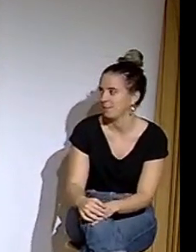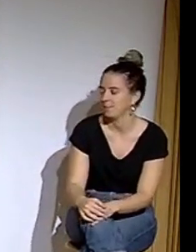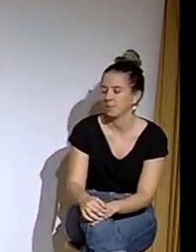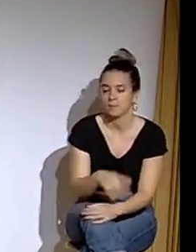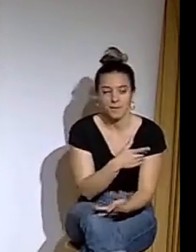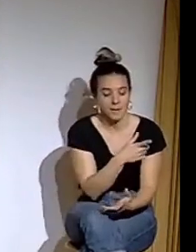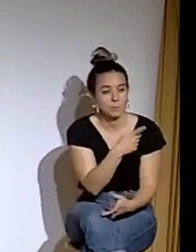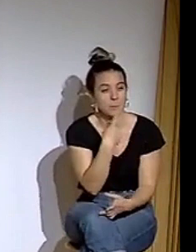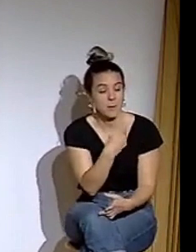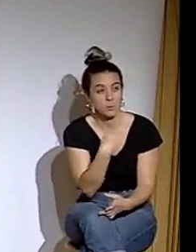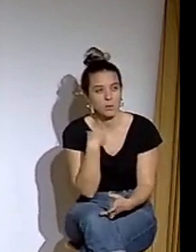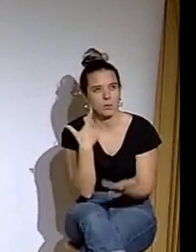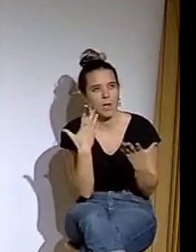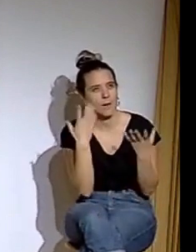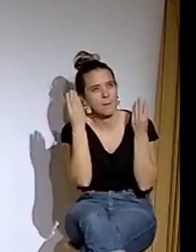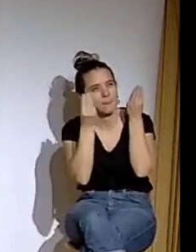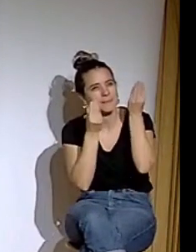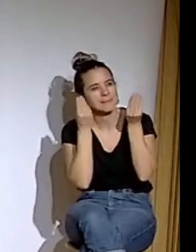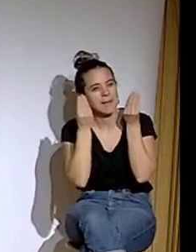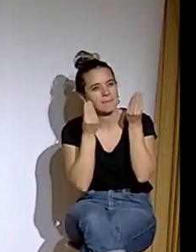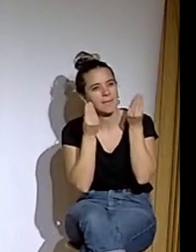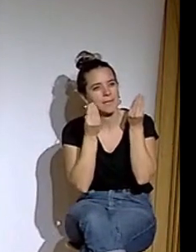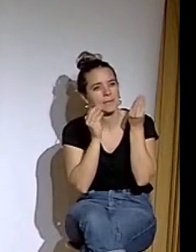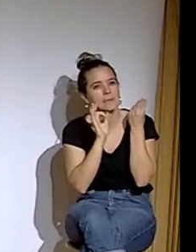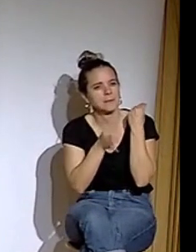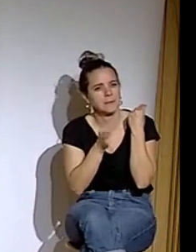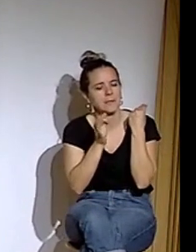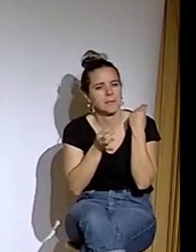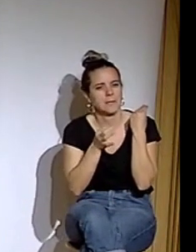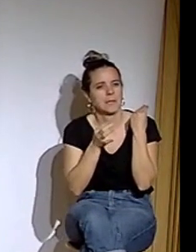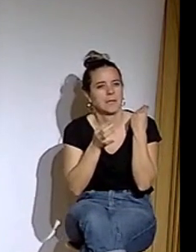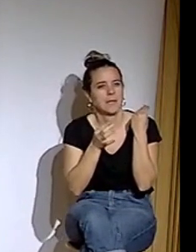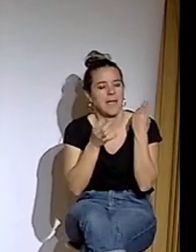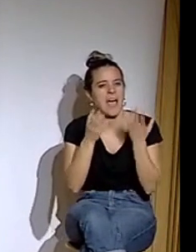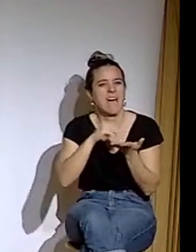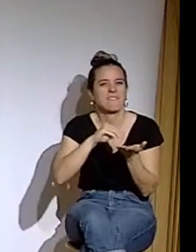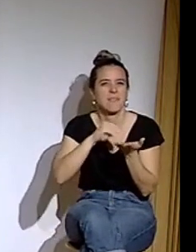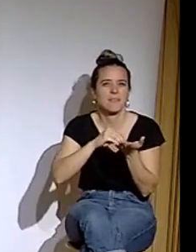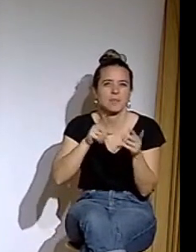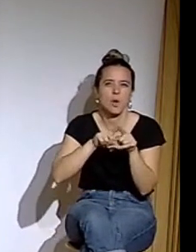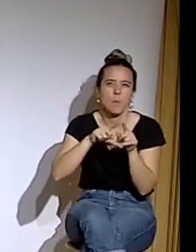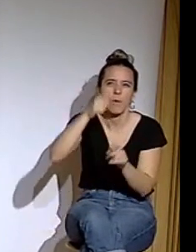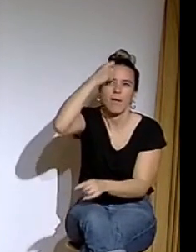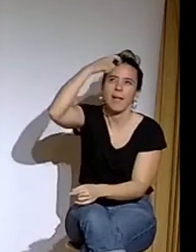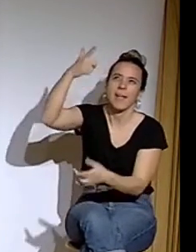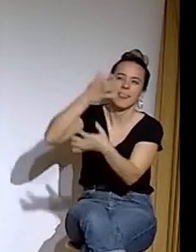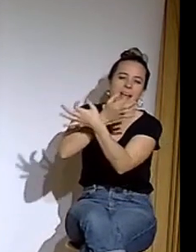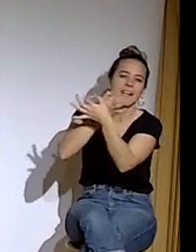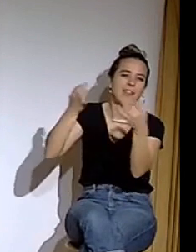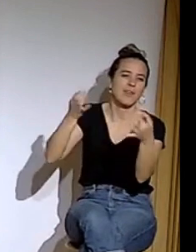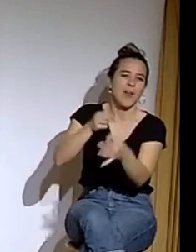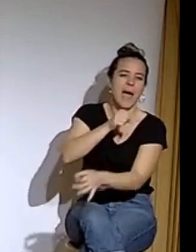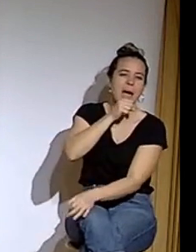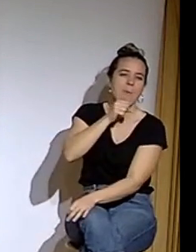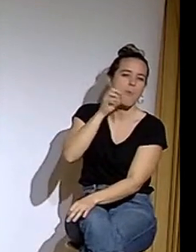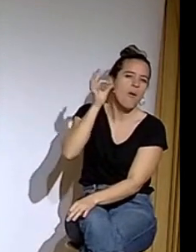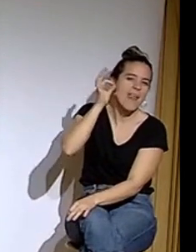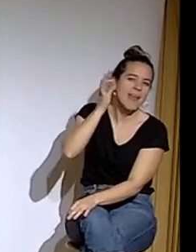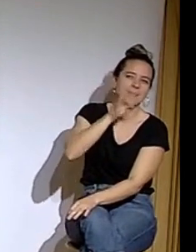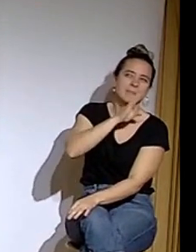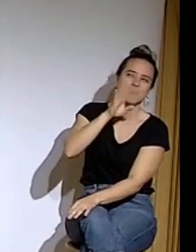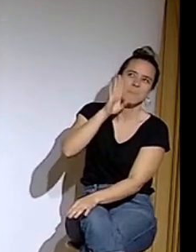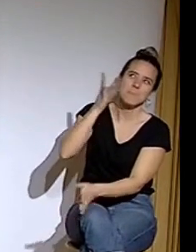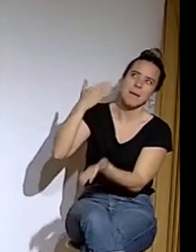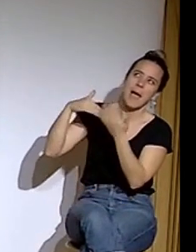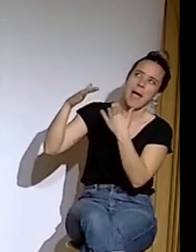que claro Es verdad que tenemos a veces está idealización a las abuelas las madres y a formas también